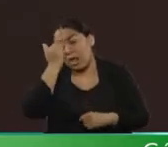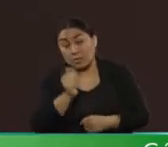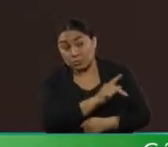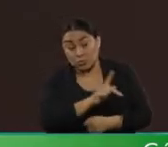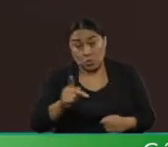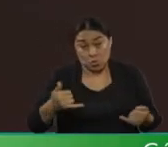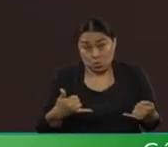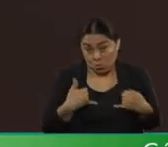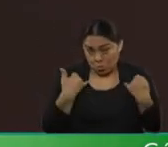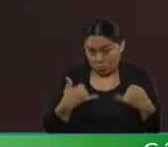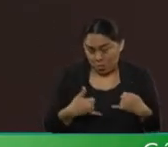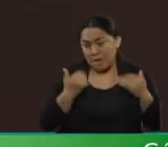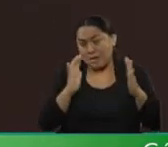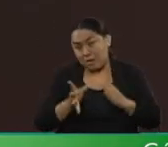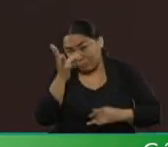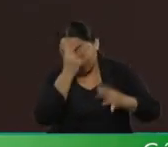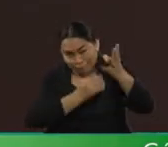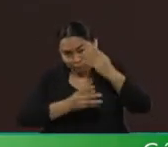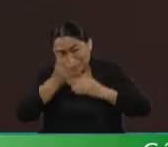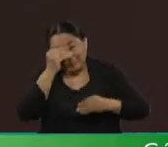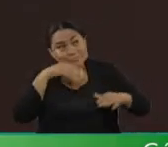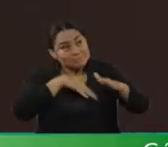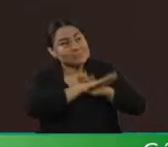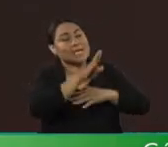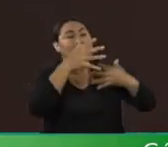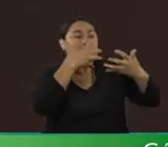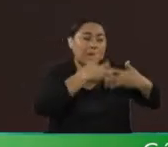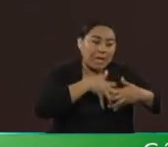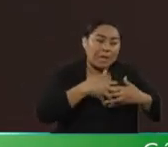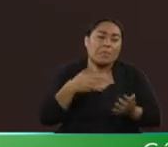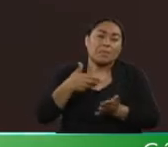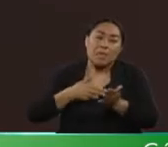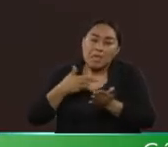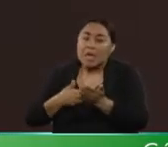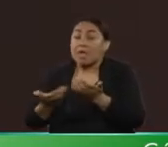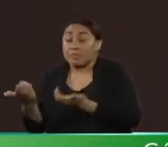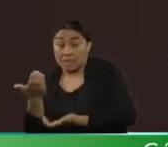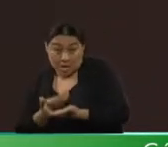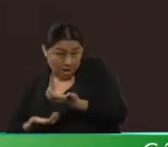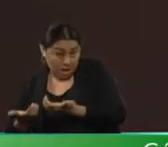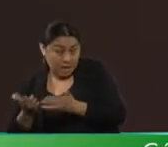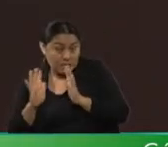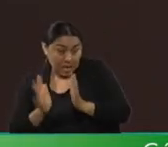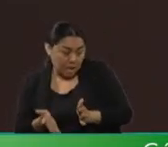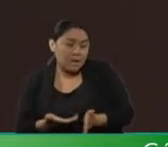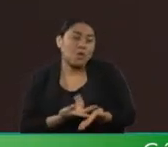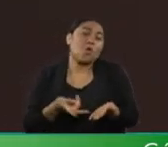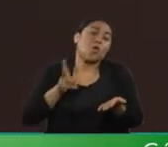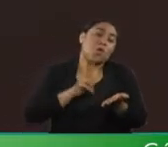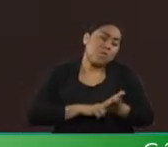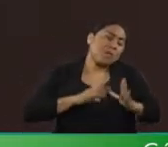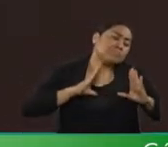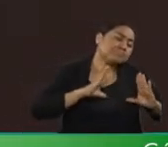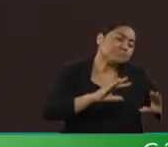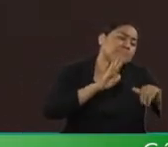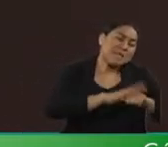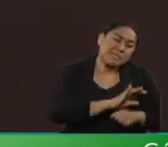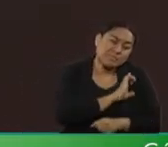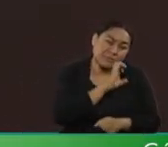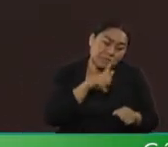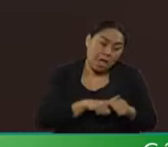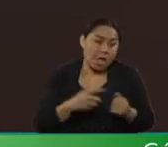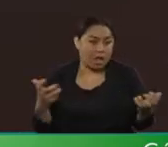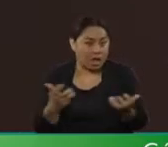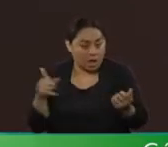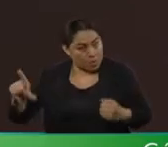jóvenes además de capacitarse en empresas talleres tiendas y demás reciban capacitación especializada por